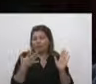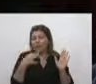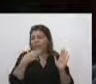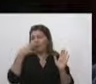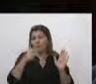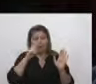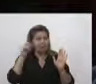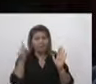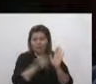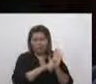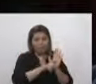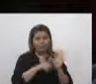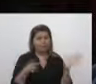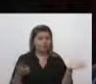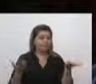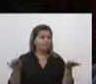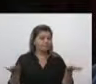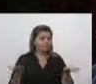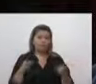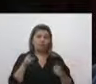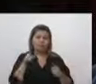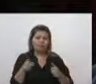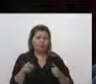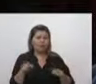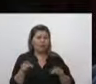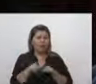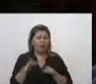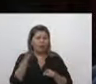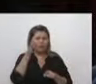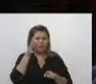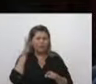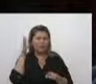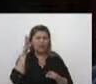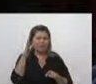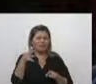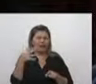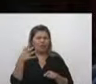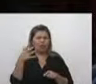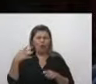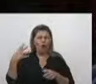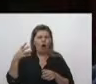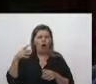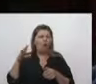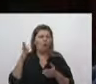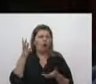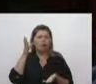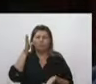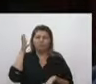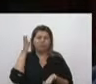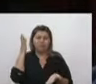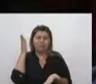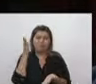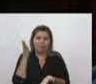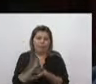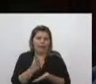constitucionalistas refiriéndome a esto de no pudo soportar la presión, es la muñeca política que hay que también, de alguna u otra